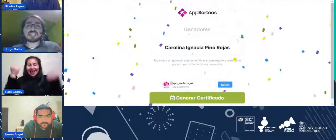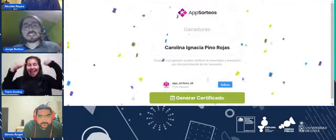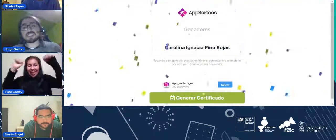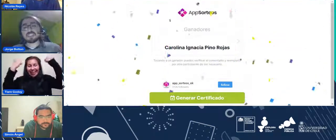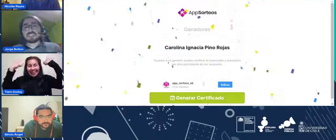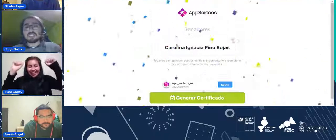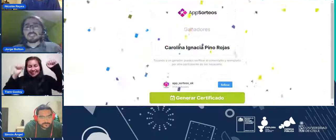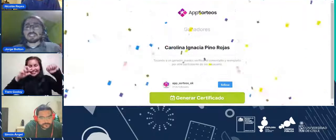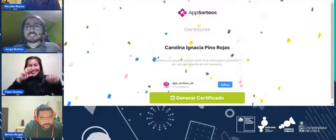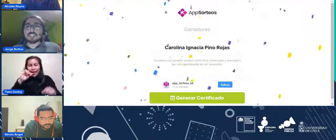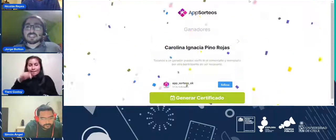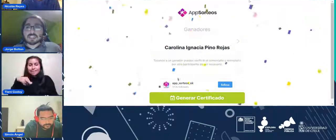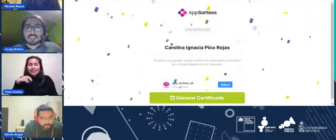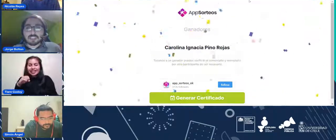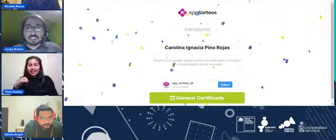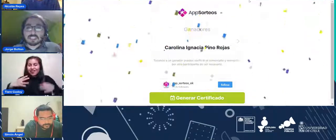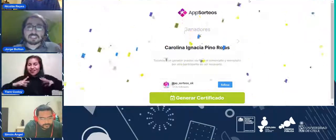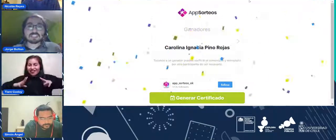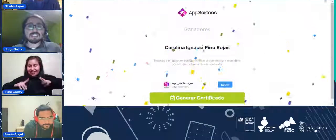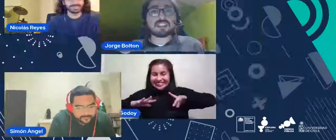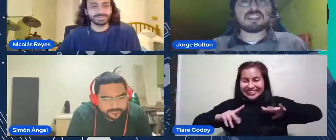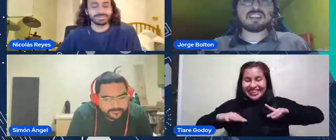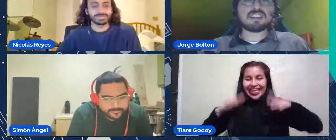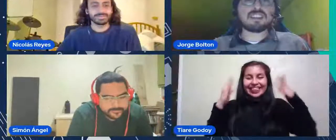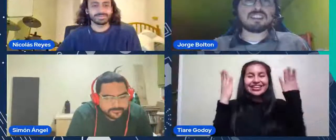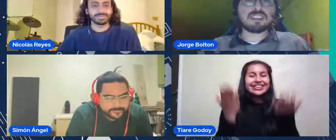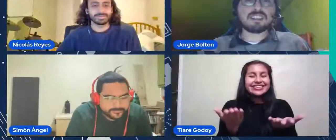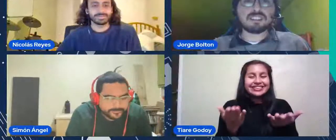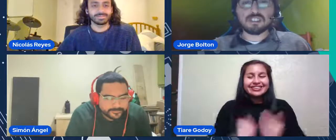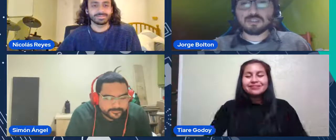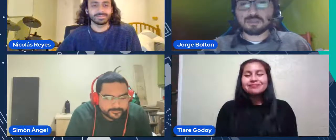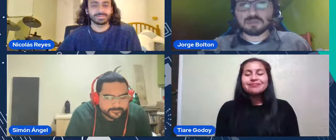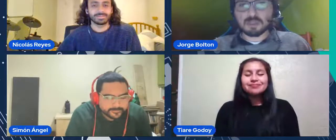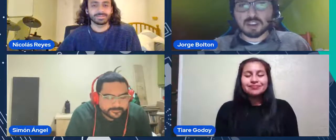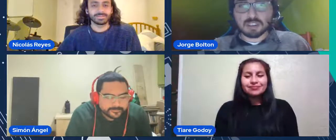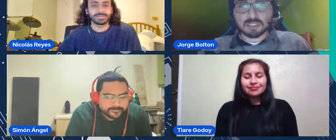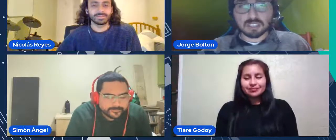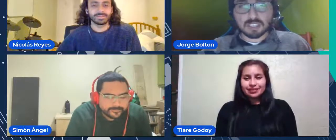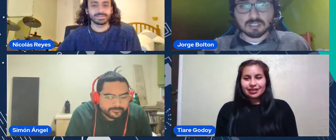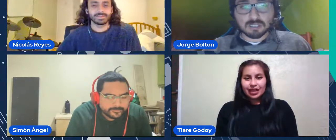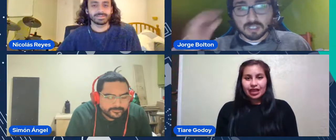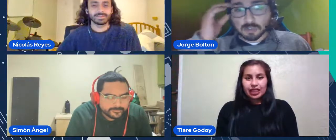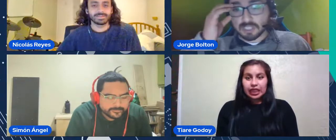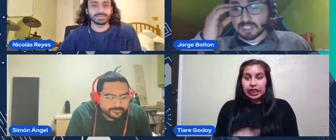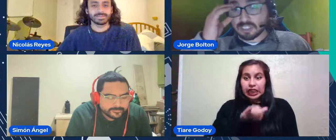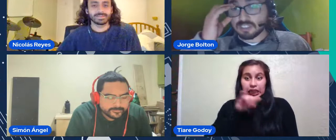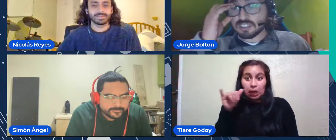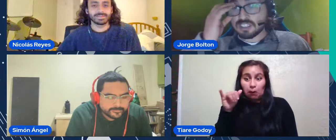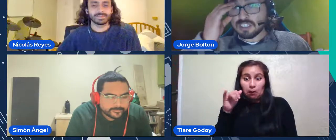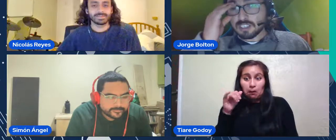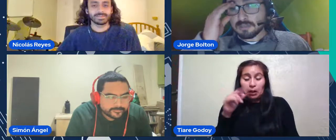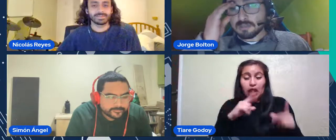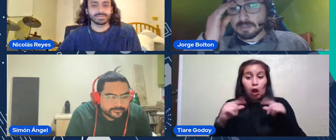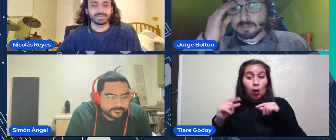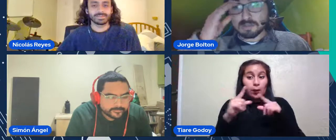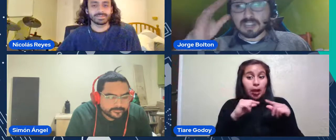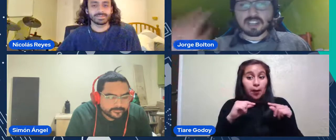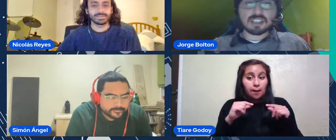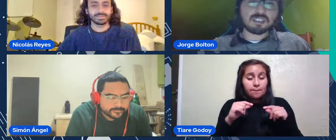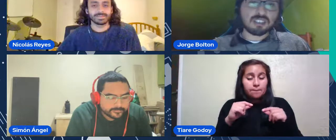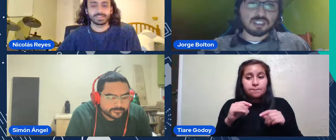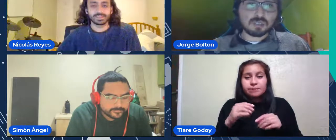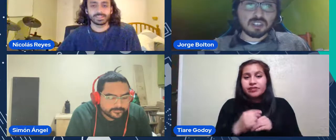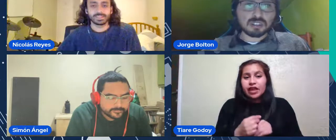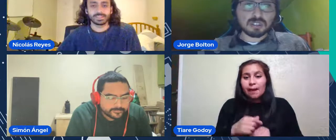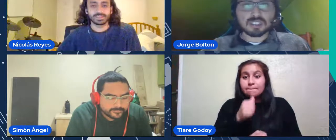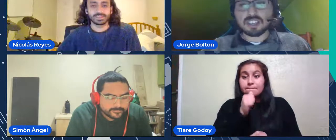Pino Rojas Felicidades Carolina No Vamos A Contactar Contigo Por Interno Para